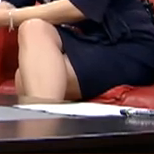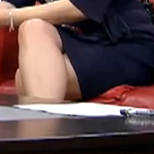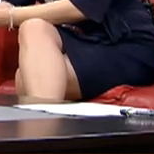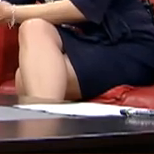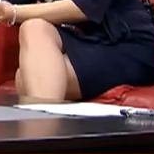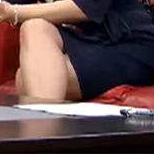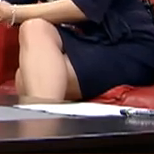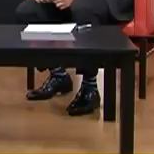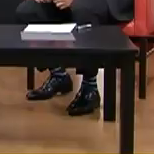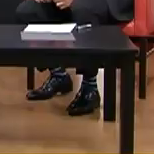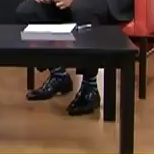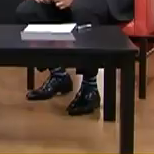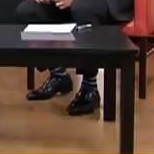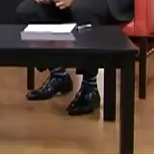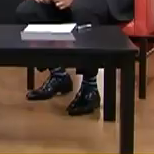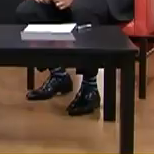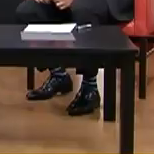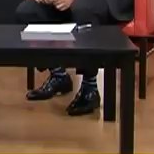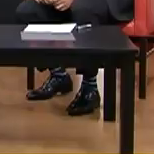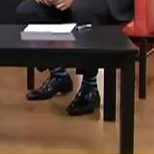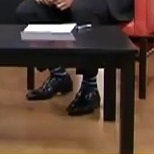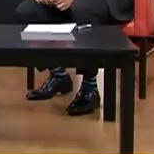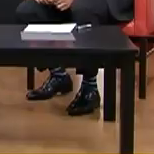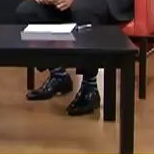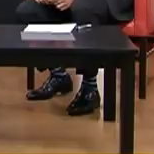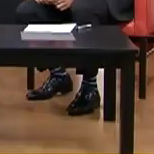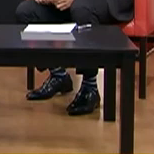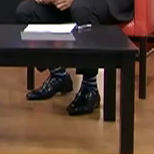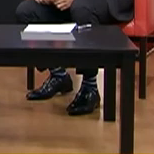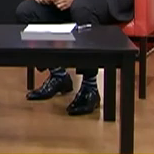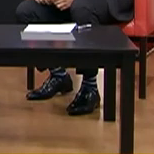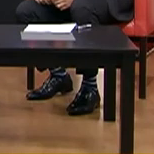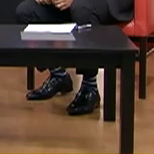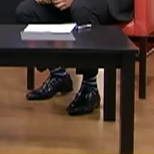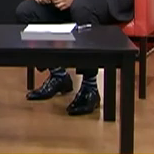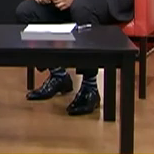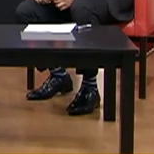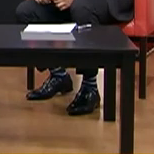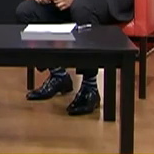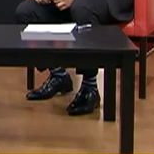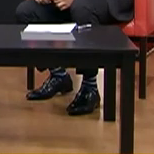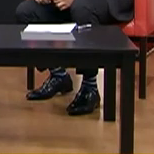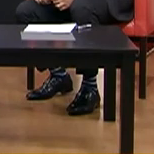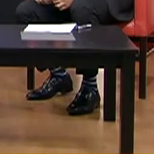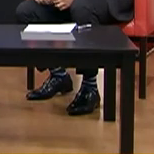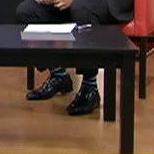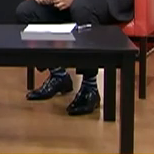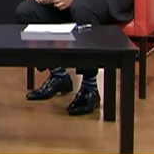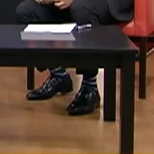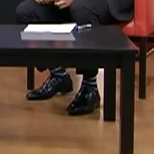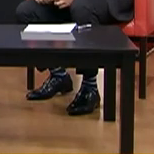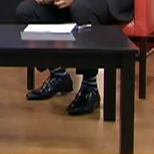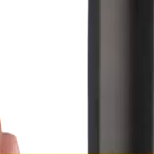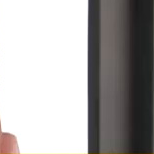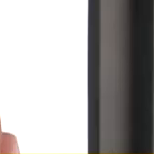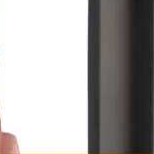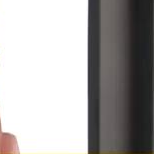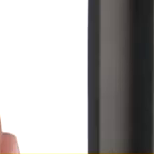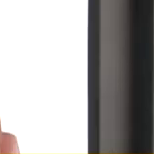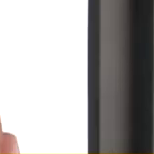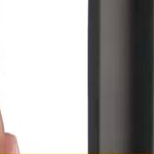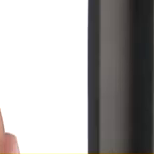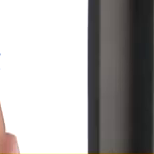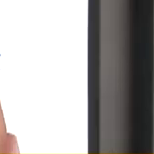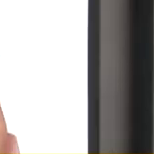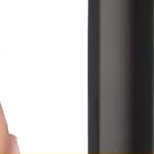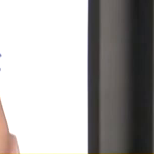realizan además otras actividades para la gente. Sí, bueno, el archivo es una institución pública abierta a todo ciudadano,